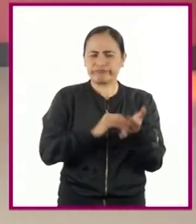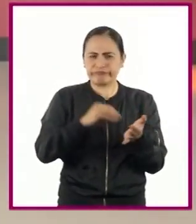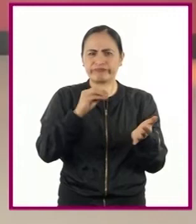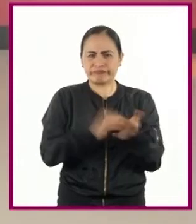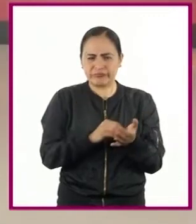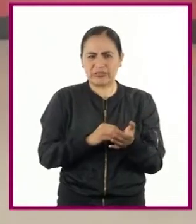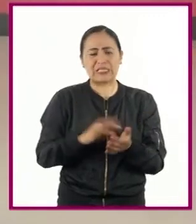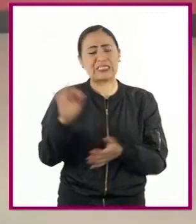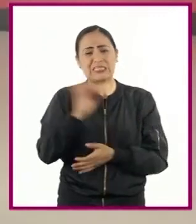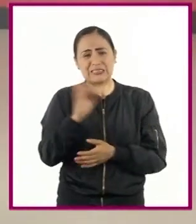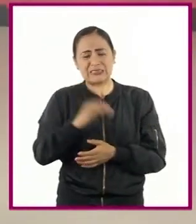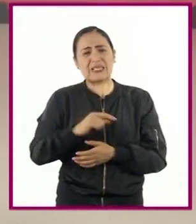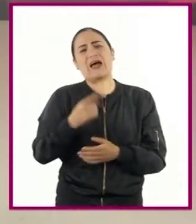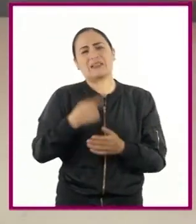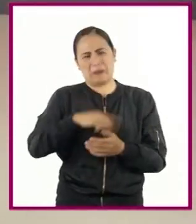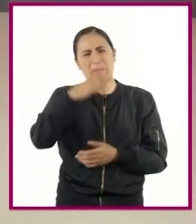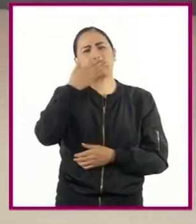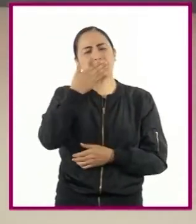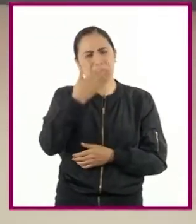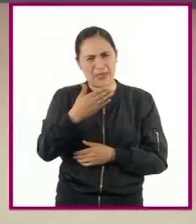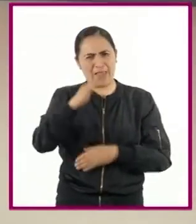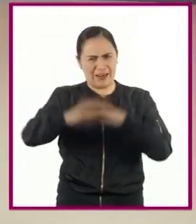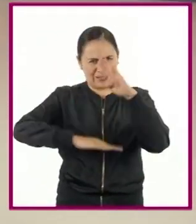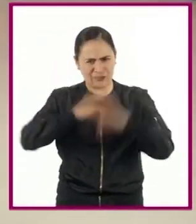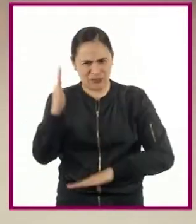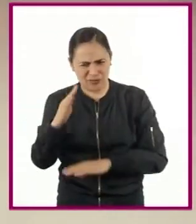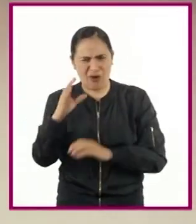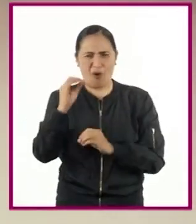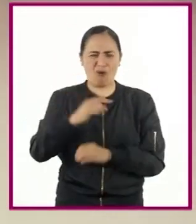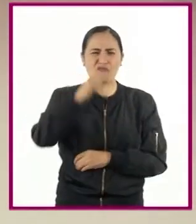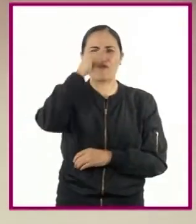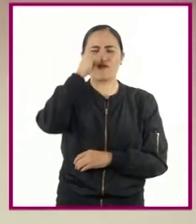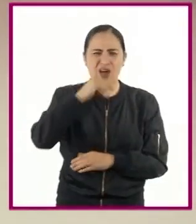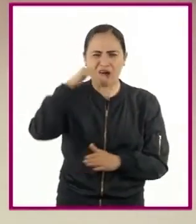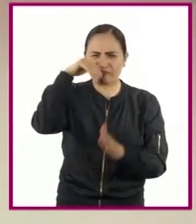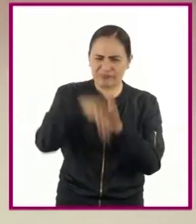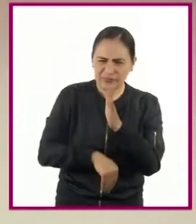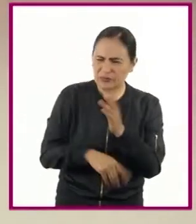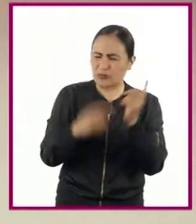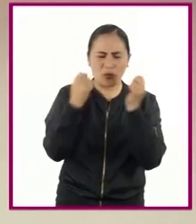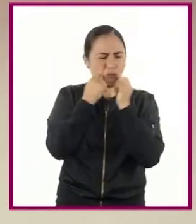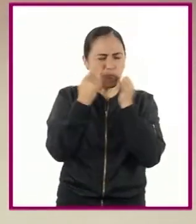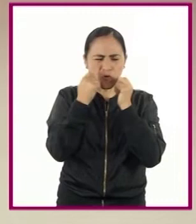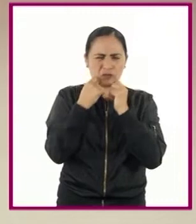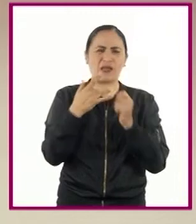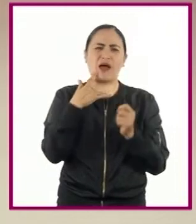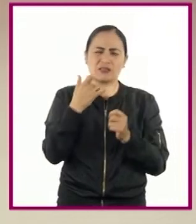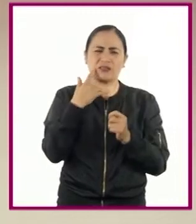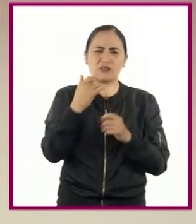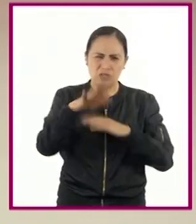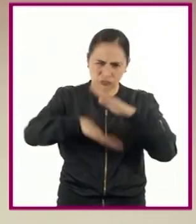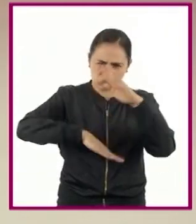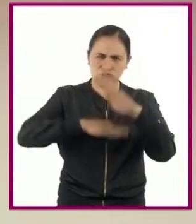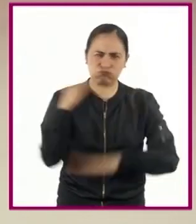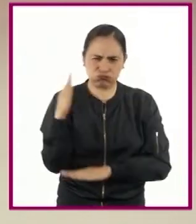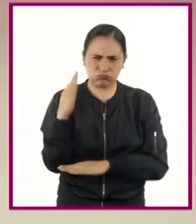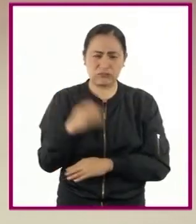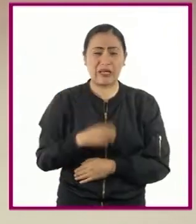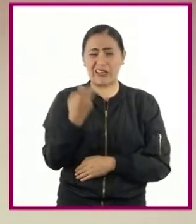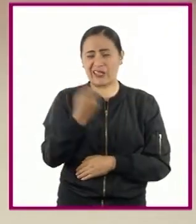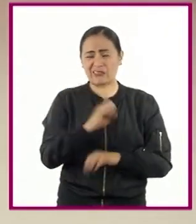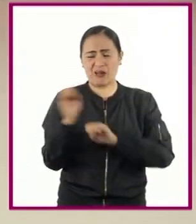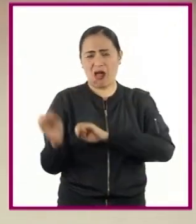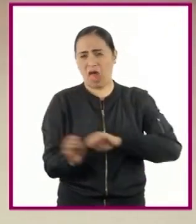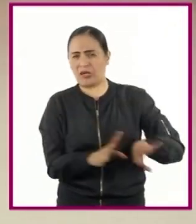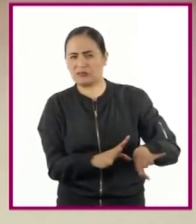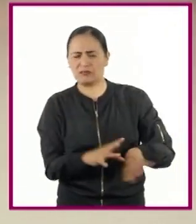tendremos lesiones, triunfos y tropiezos que tenemos que superar. Sin embargo, nuestro trabajo no se quedará en el aire, sino que se